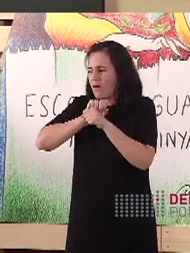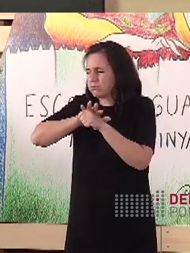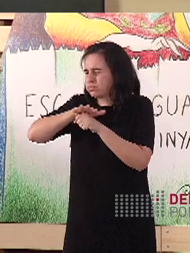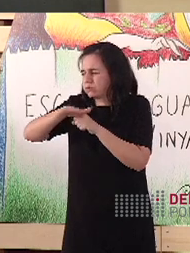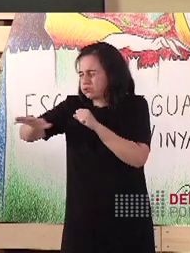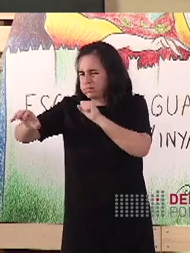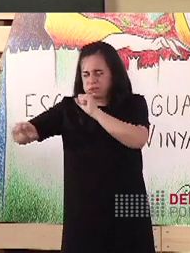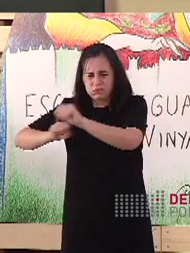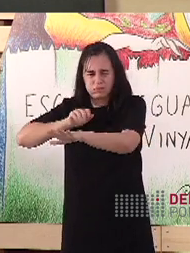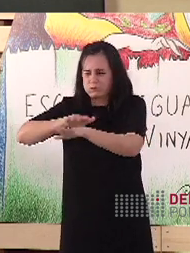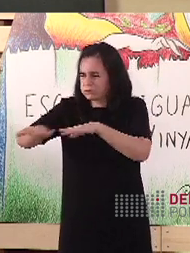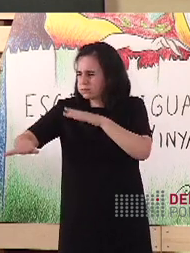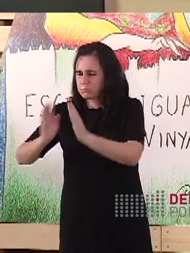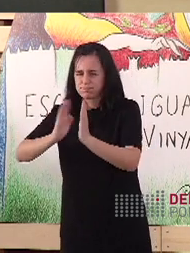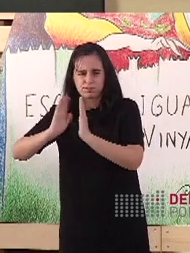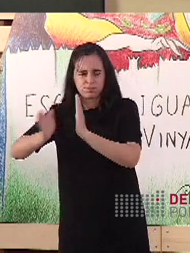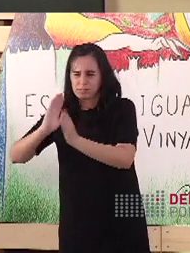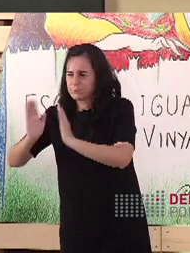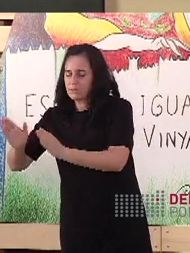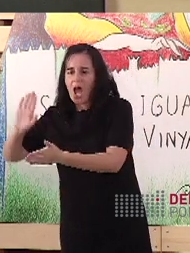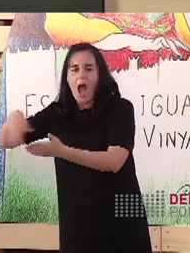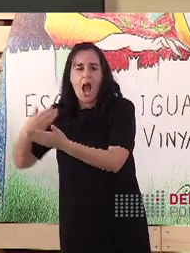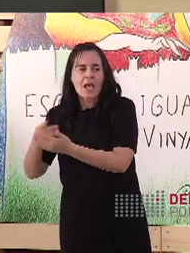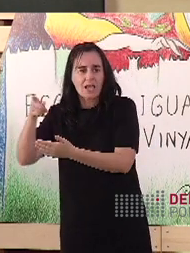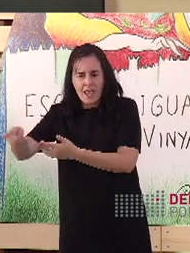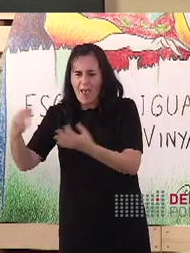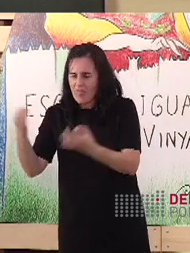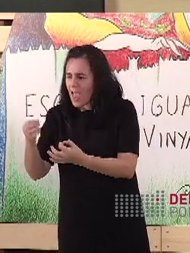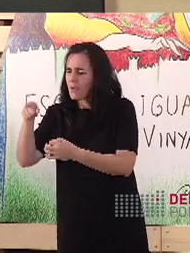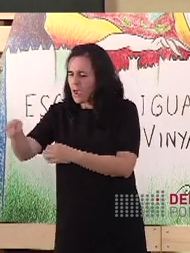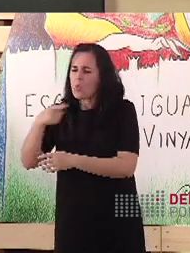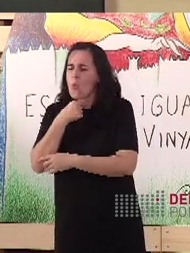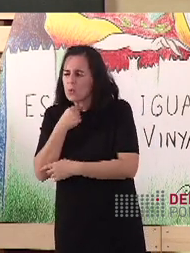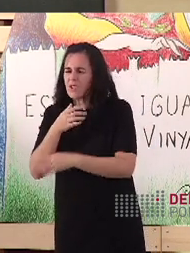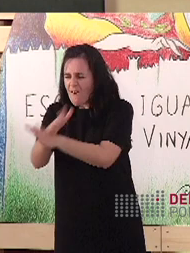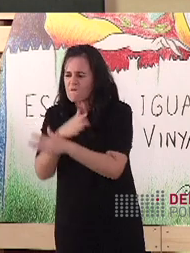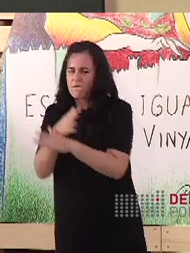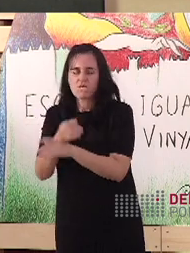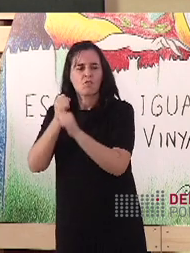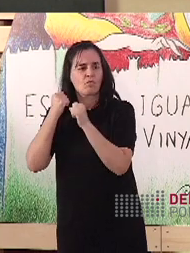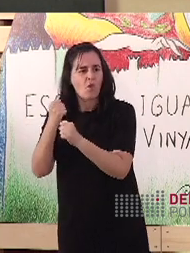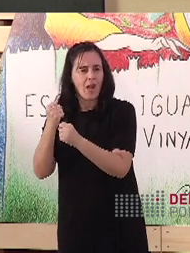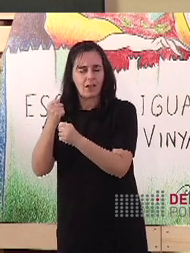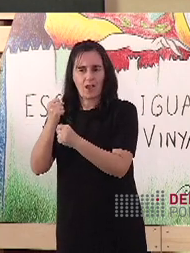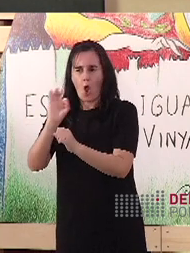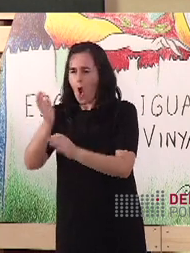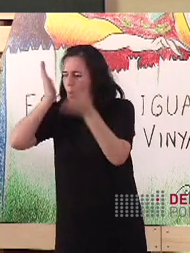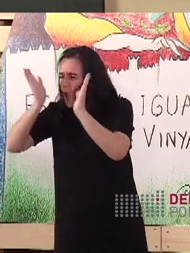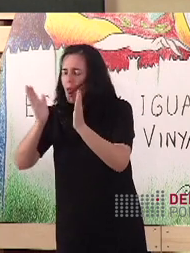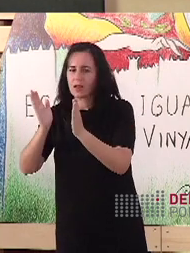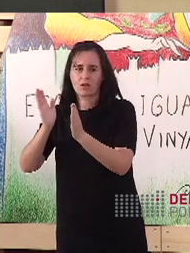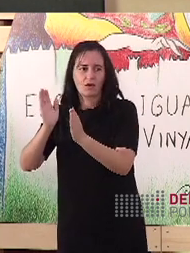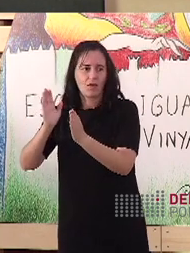en la que han aprendido que tienen que hacer esto así, hasta que les tiene que gustar la penetración fuerte, que les tiene que gustar todo lo que es violento, que les tiene que gustar